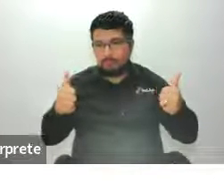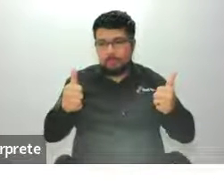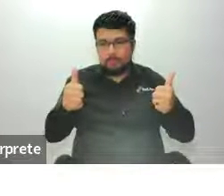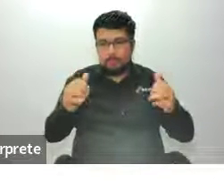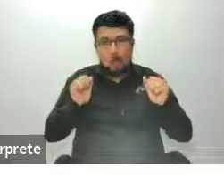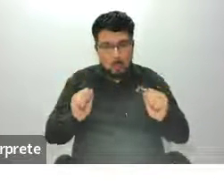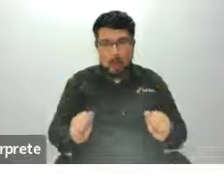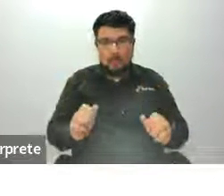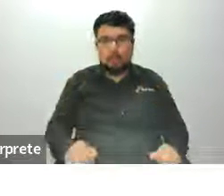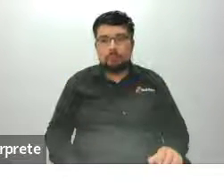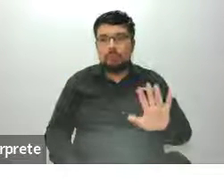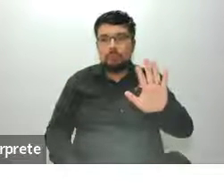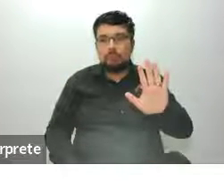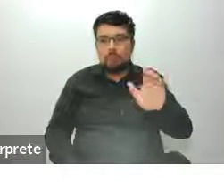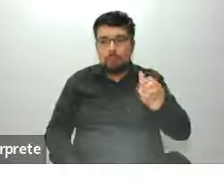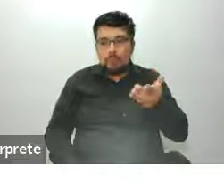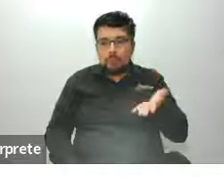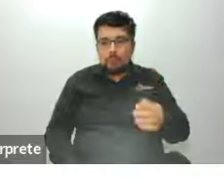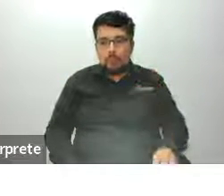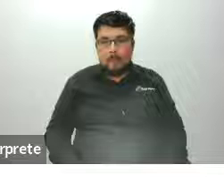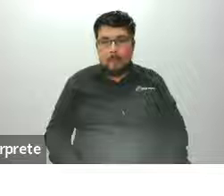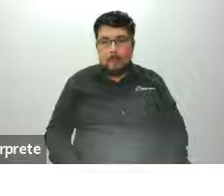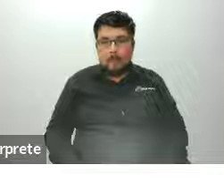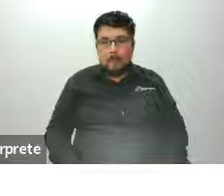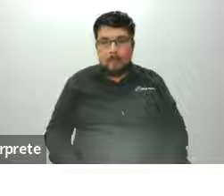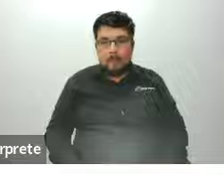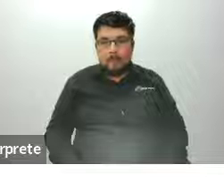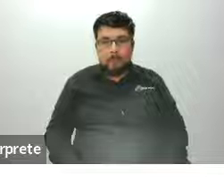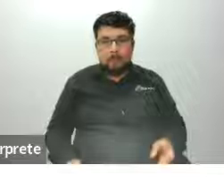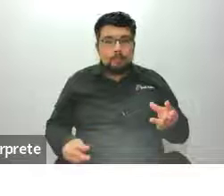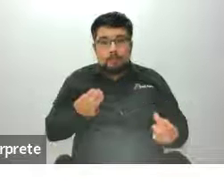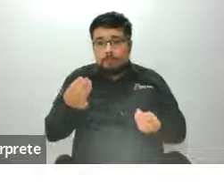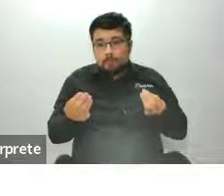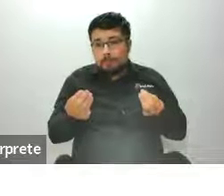Y en ese caso, como eh, una segunda lengua.